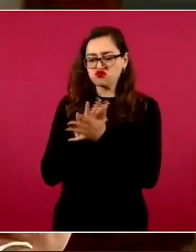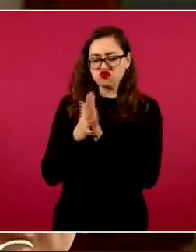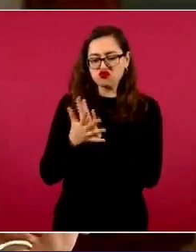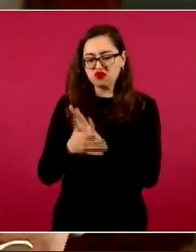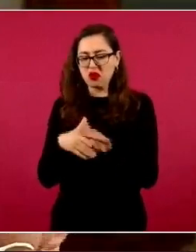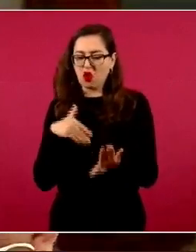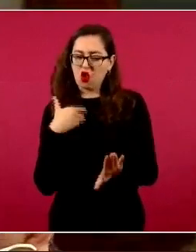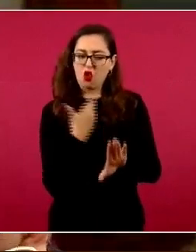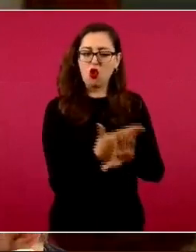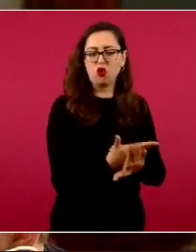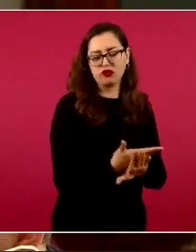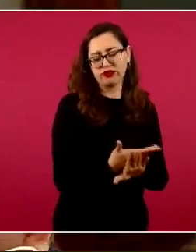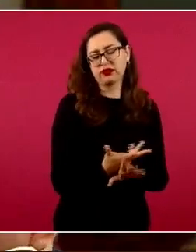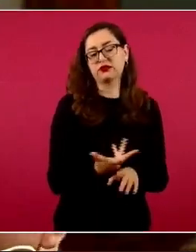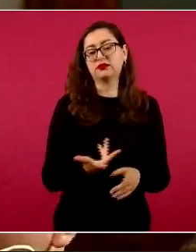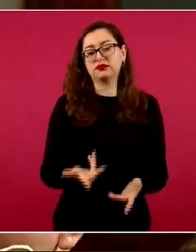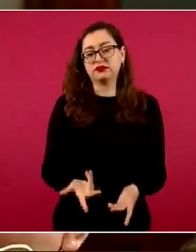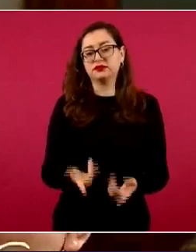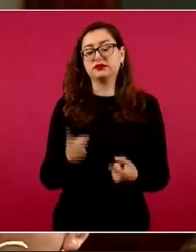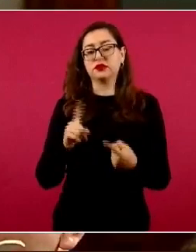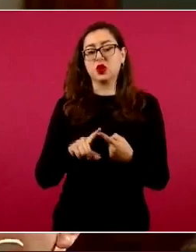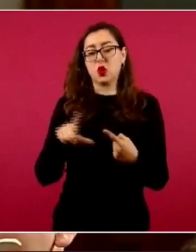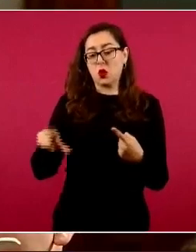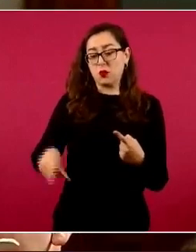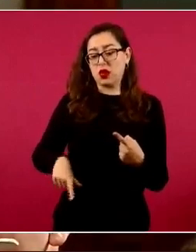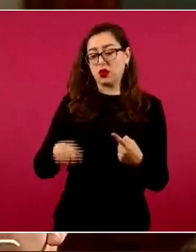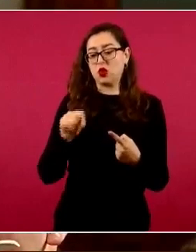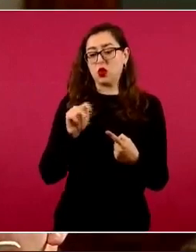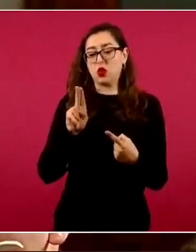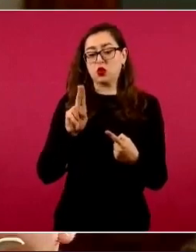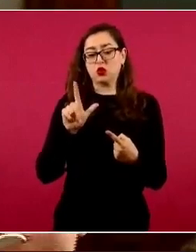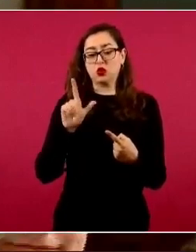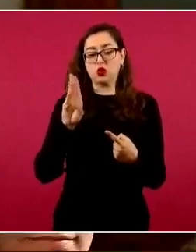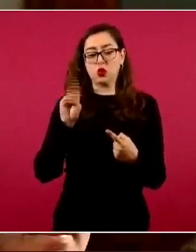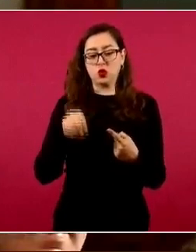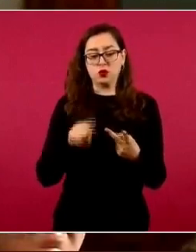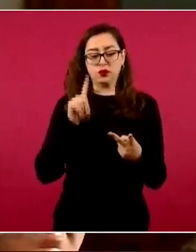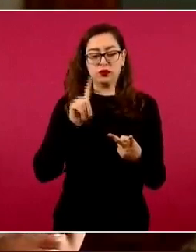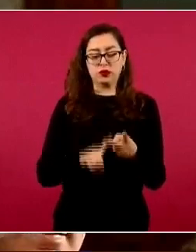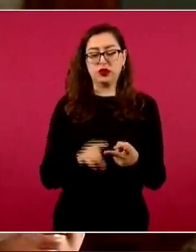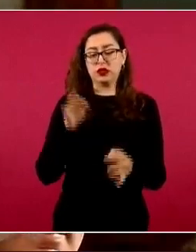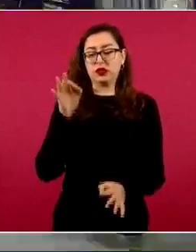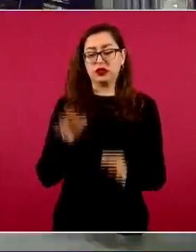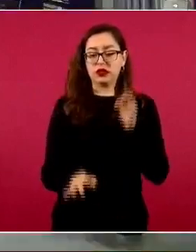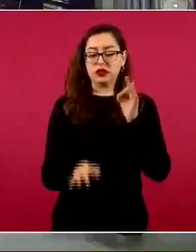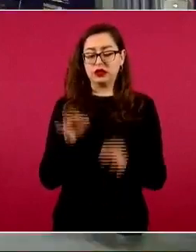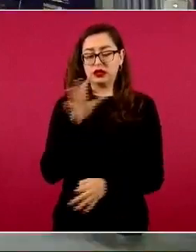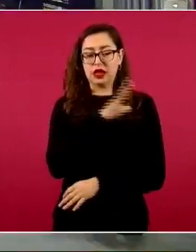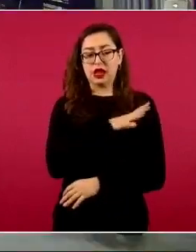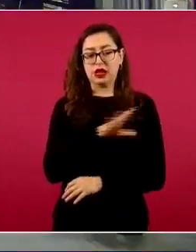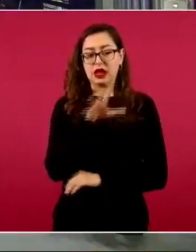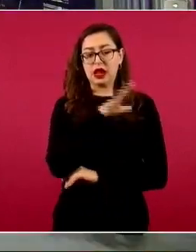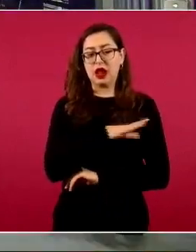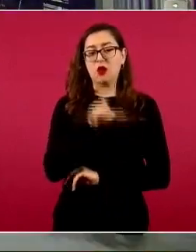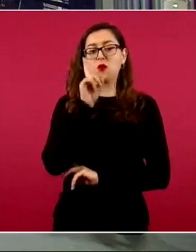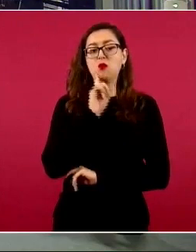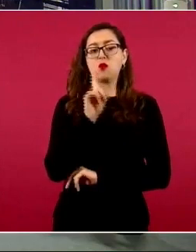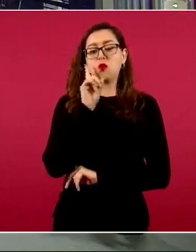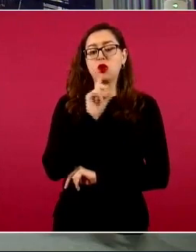citar: el gobierno de Tulum y el fiscal general, que es la señora Rosaura